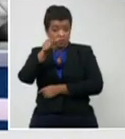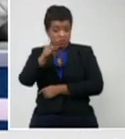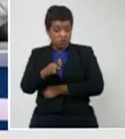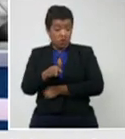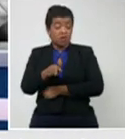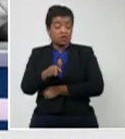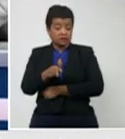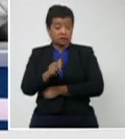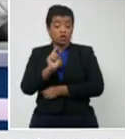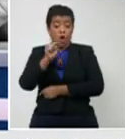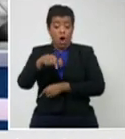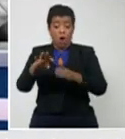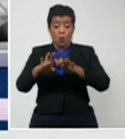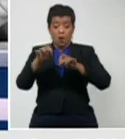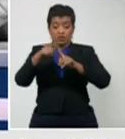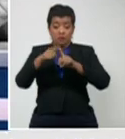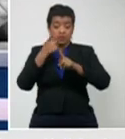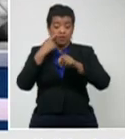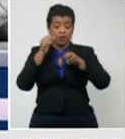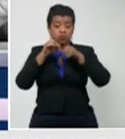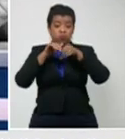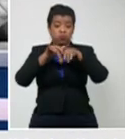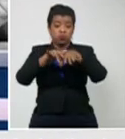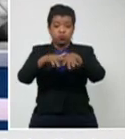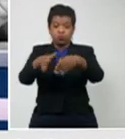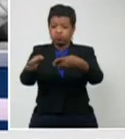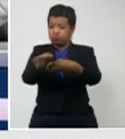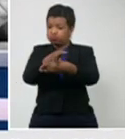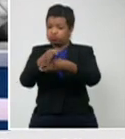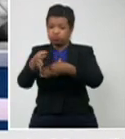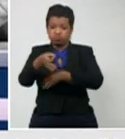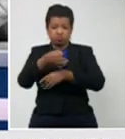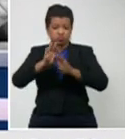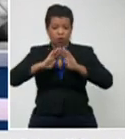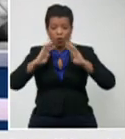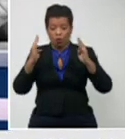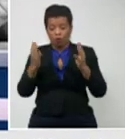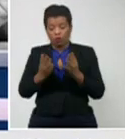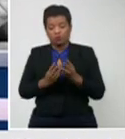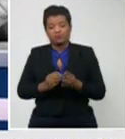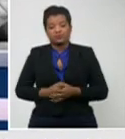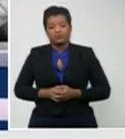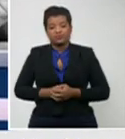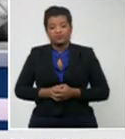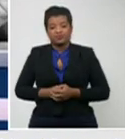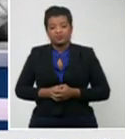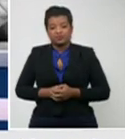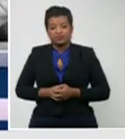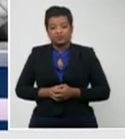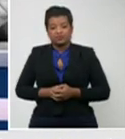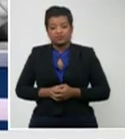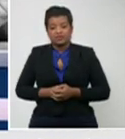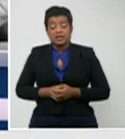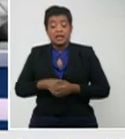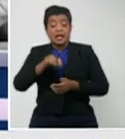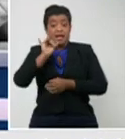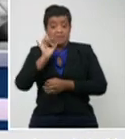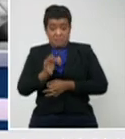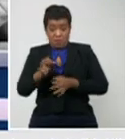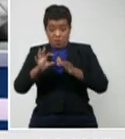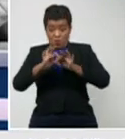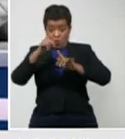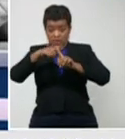una transmisión en el 100% de sus municipios. 76 menores diagnosticados en